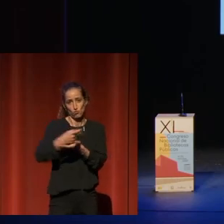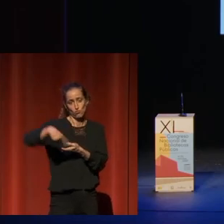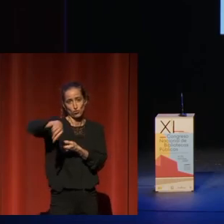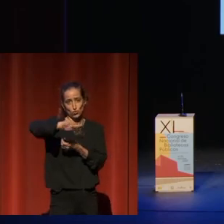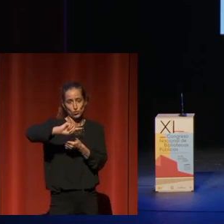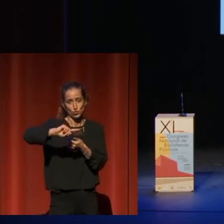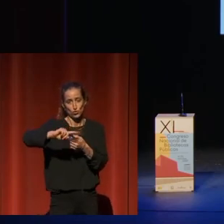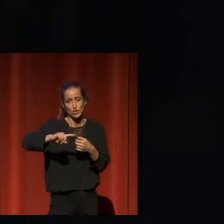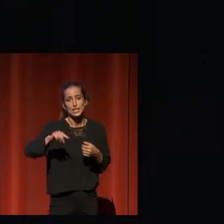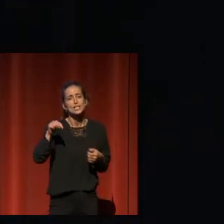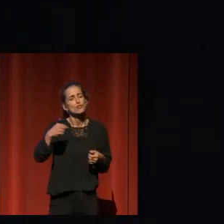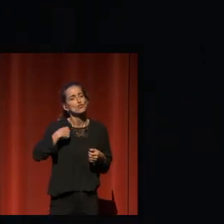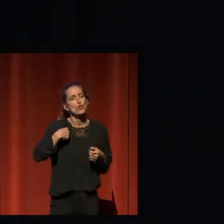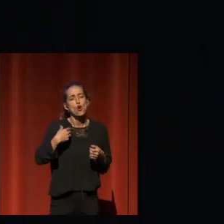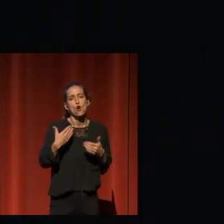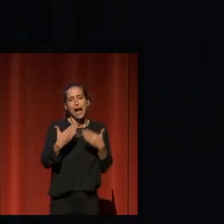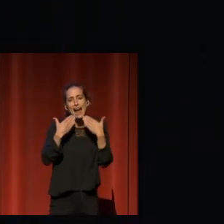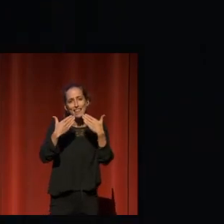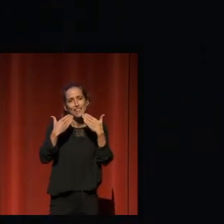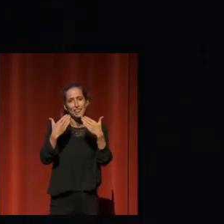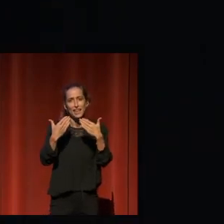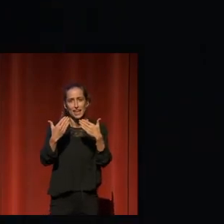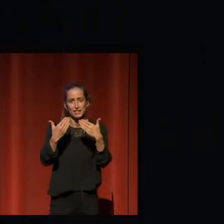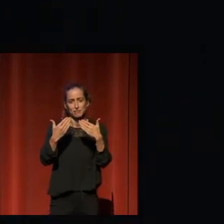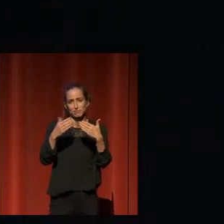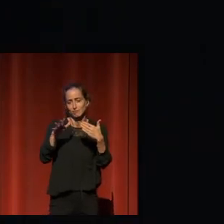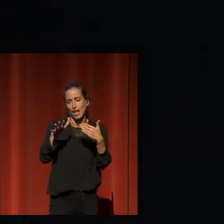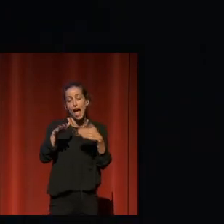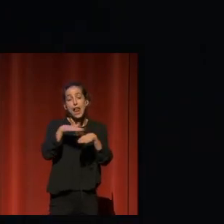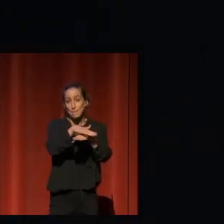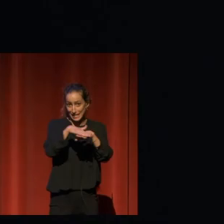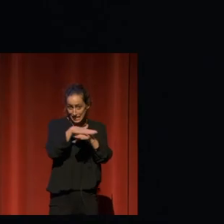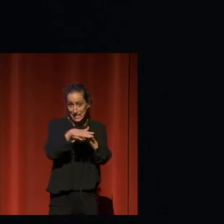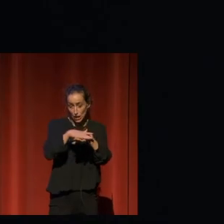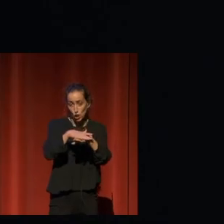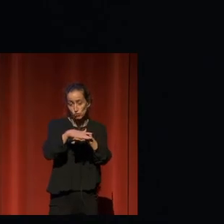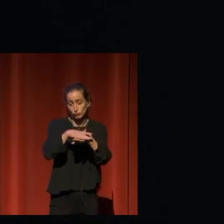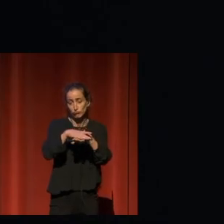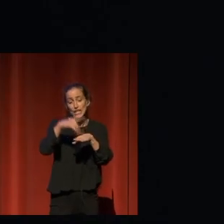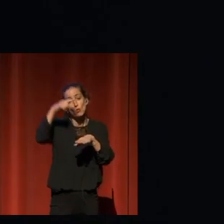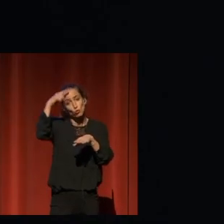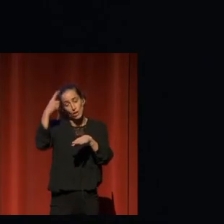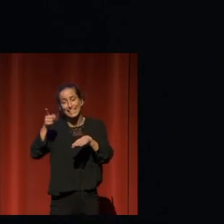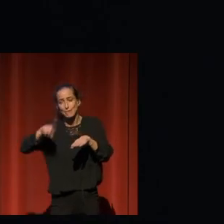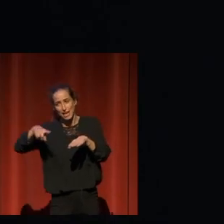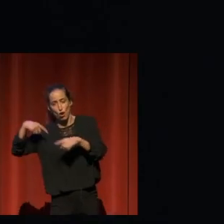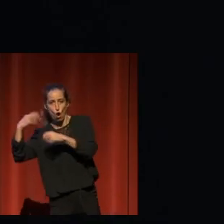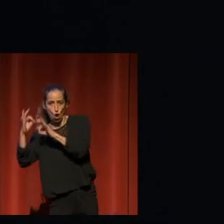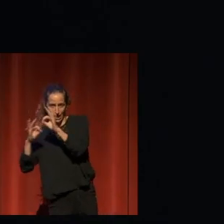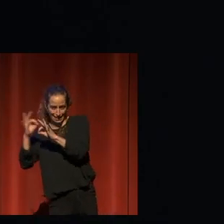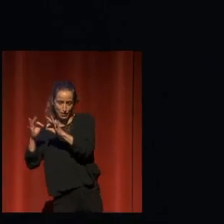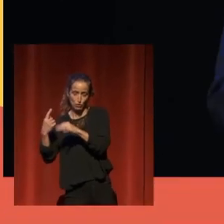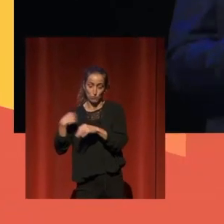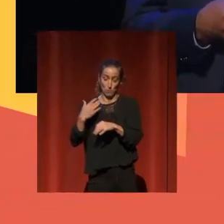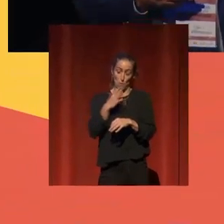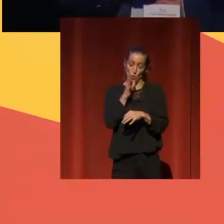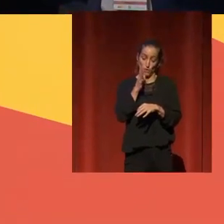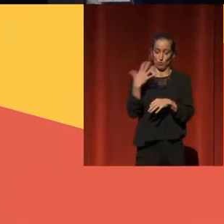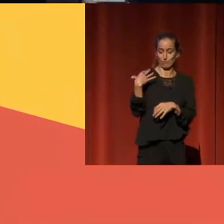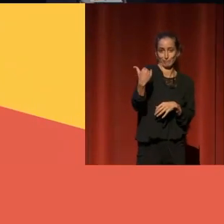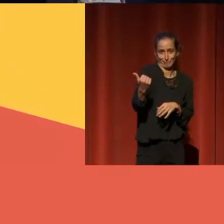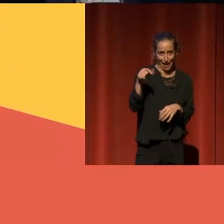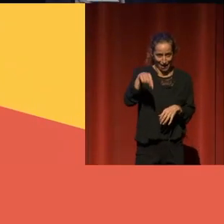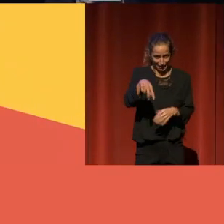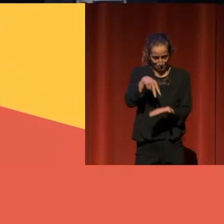los organización y al ministro de al Ministerio de cultura por haberme traído aquí por supuesto me hubiera